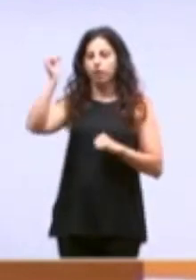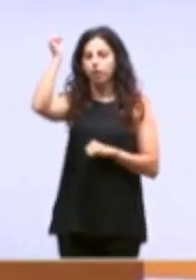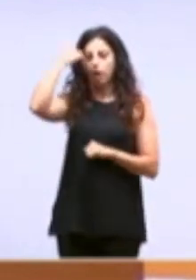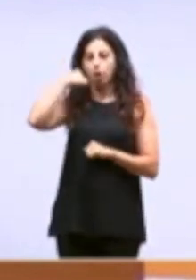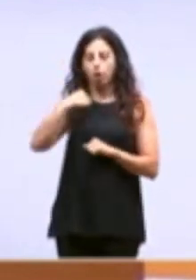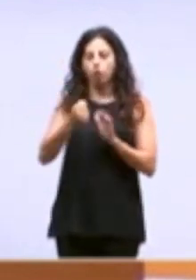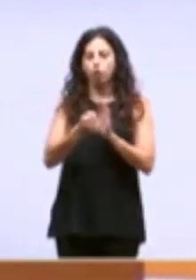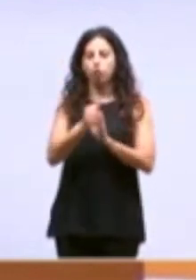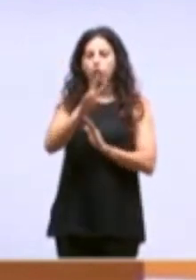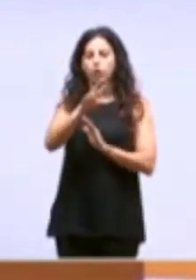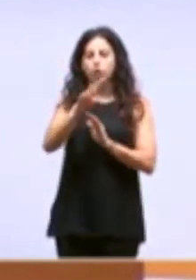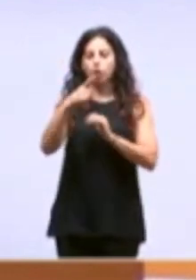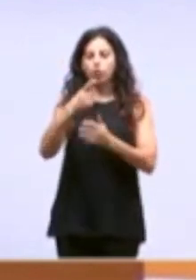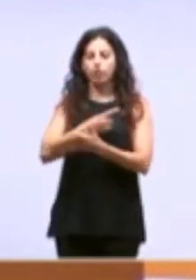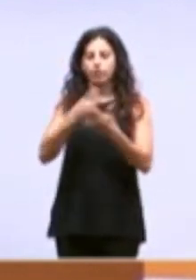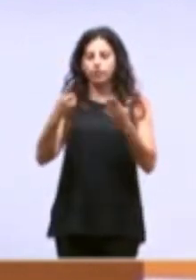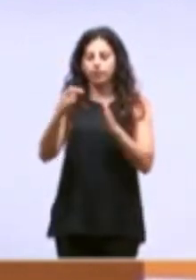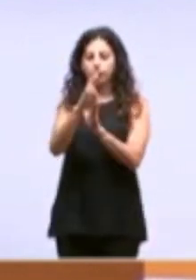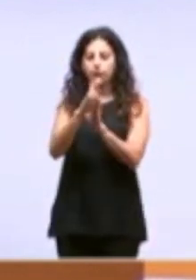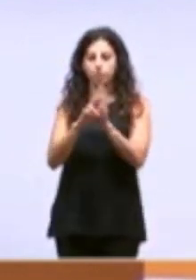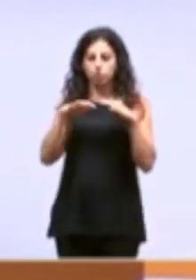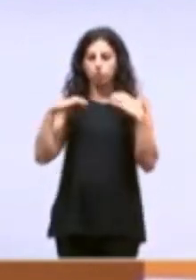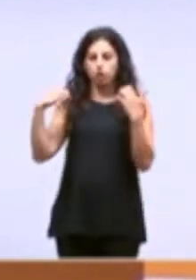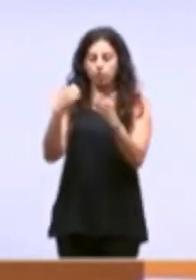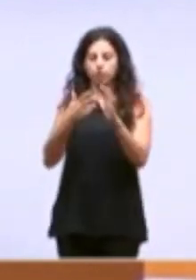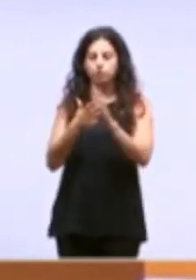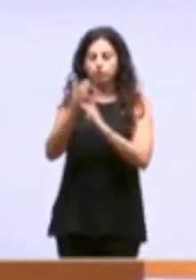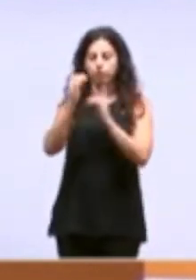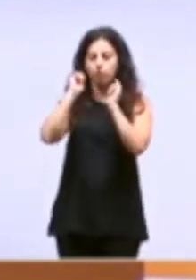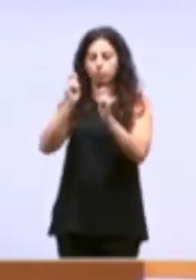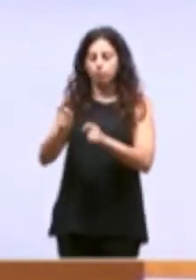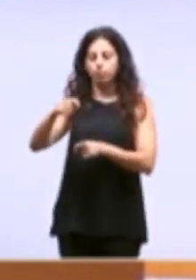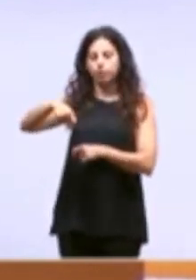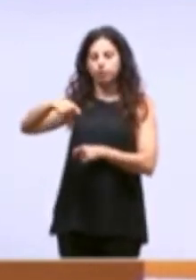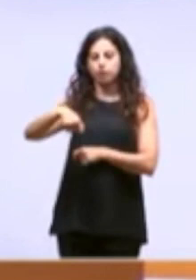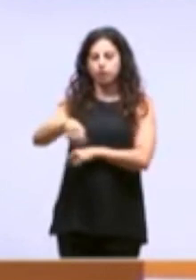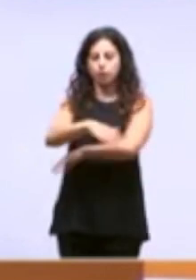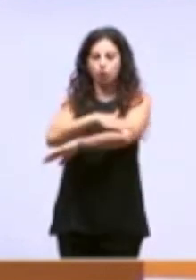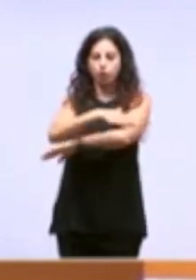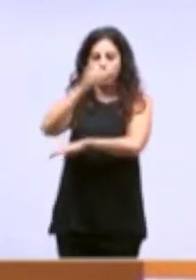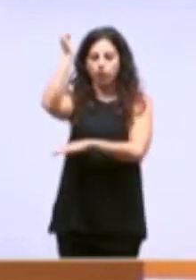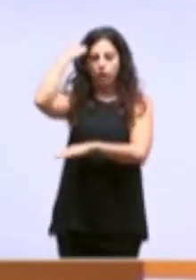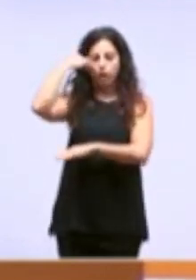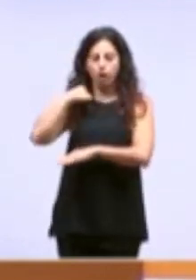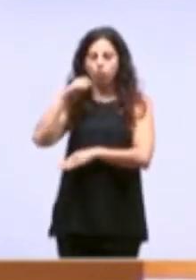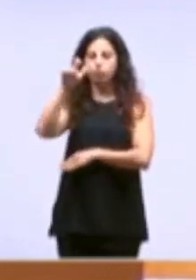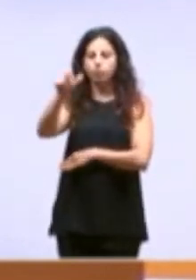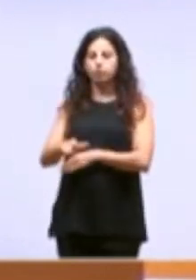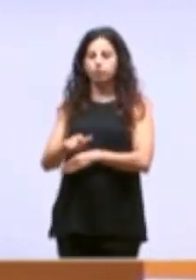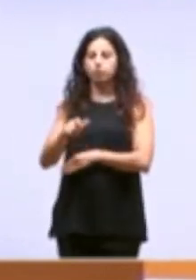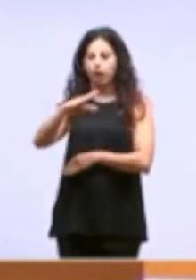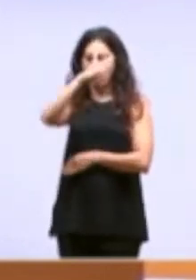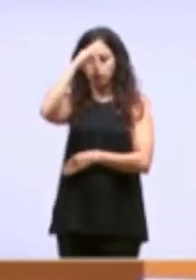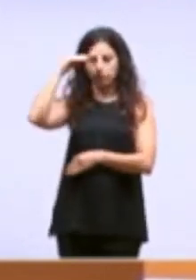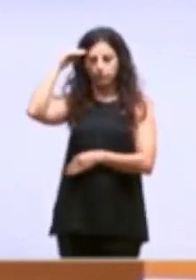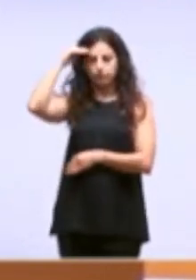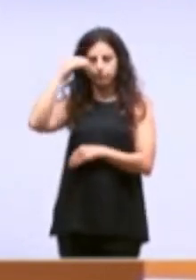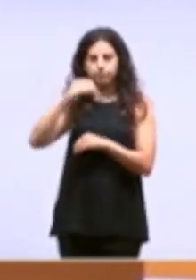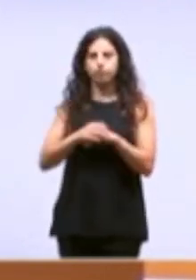y 216 del Reglamento de la Cámara, queda investido presidente del Gobierno de Aragón, don Jorge Azcón Navarro.